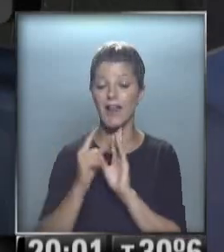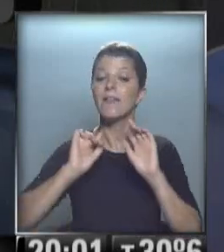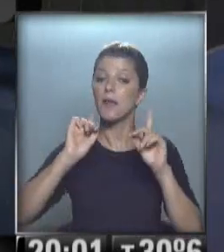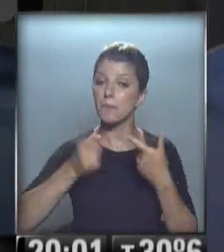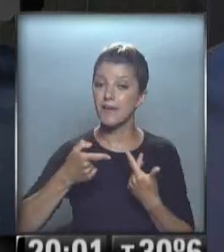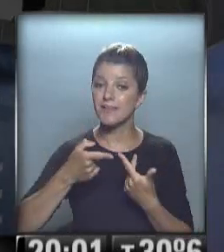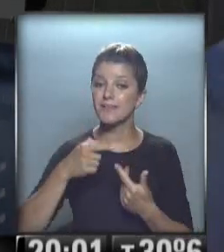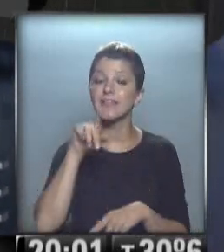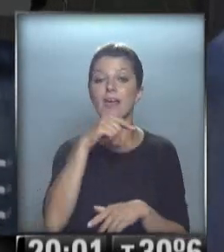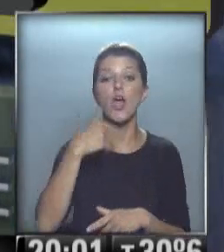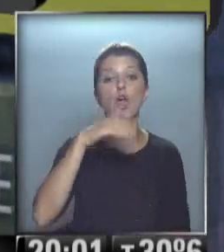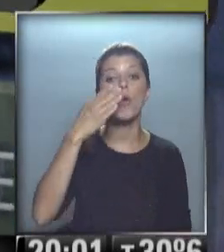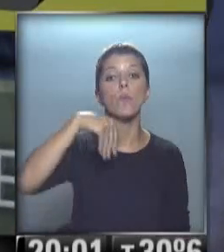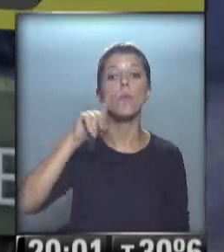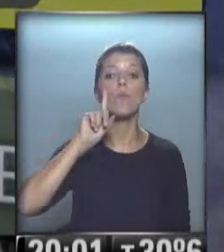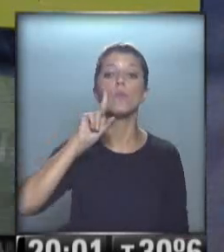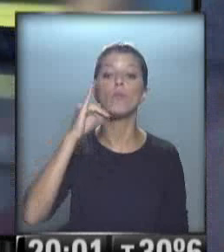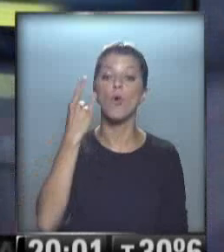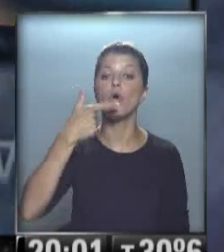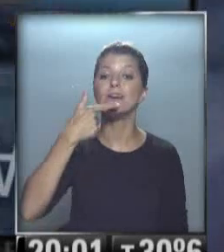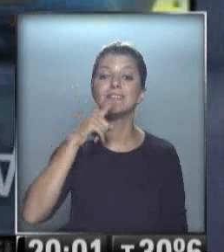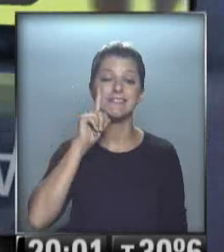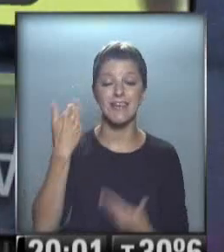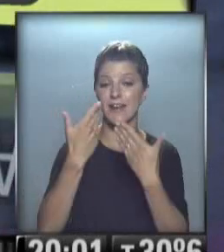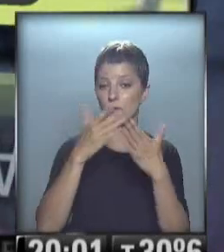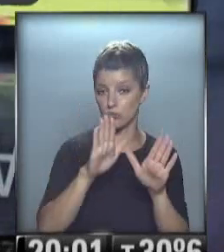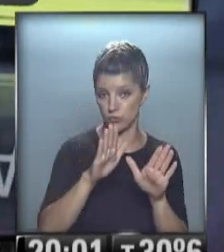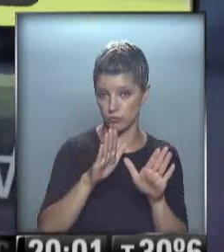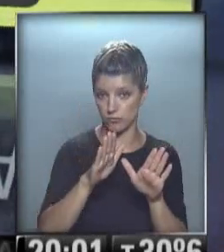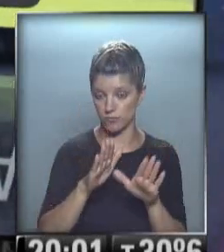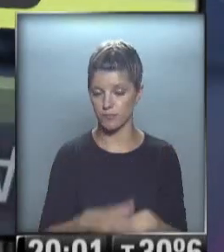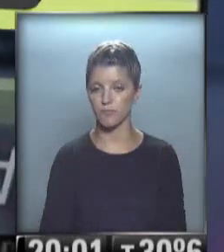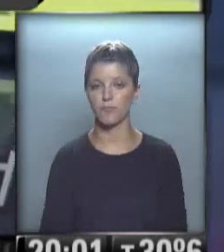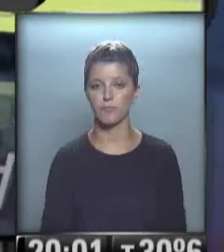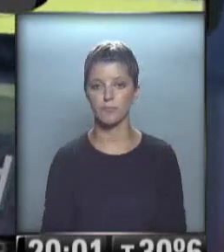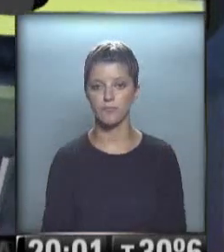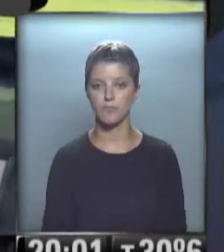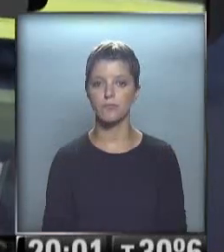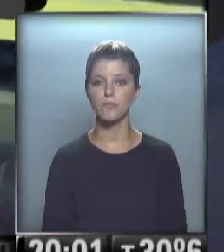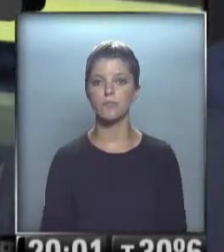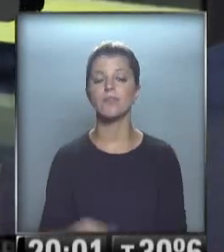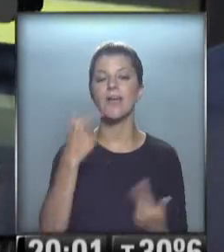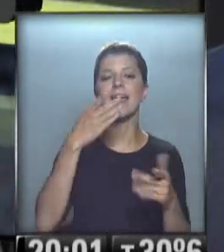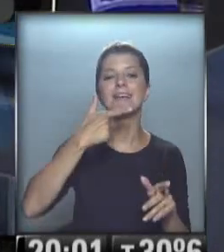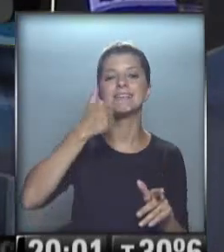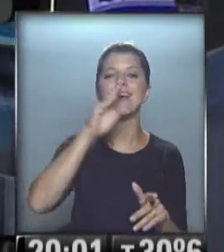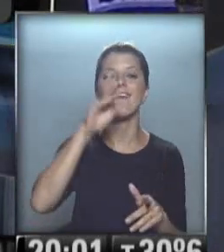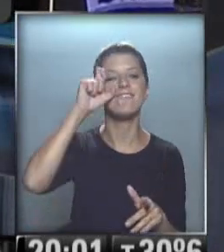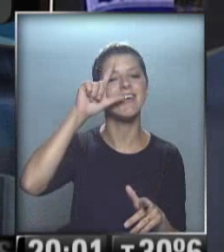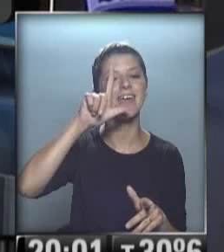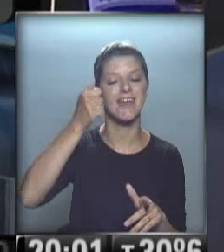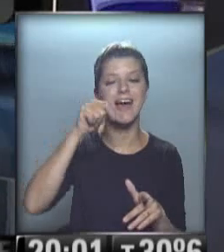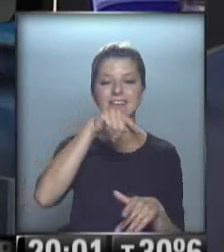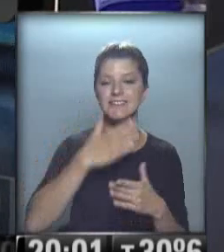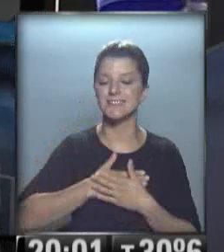confirmó la renuncia de Juan José Musi a la Secretaría de Ambiente de la Nación. La ilusión de Sabela, el técnico de la selección